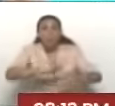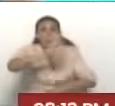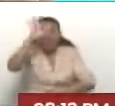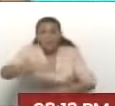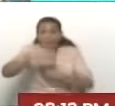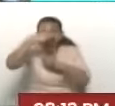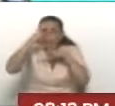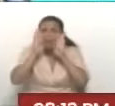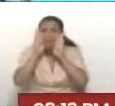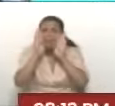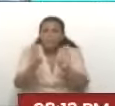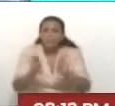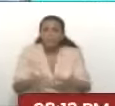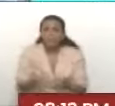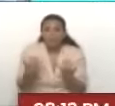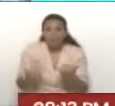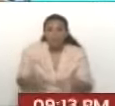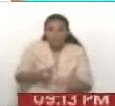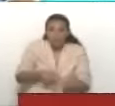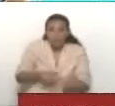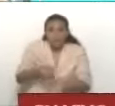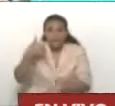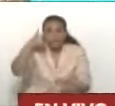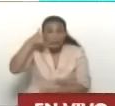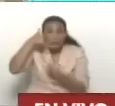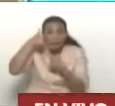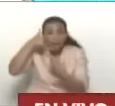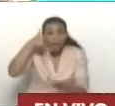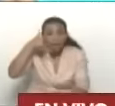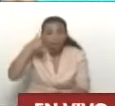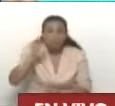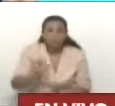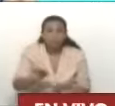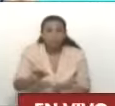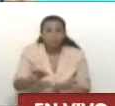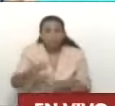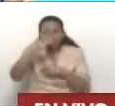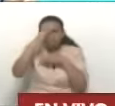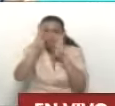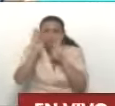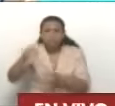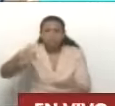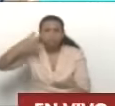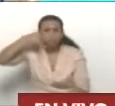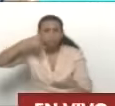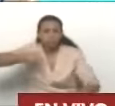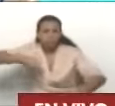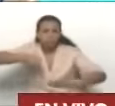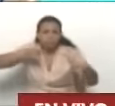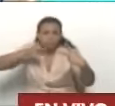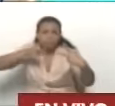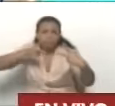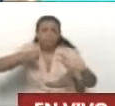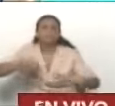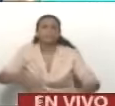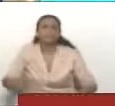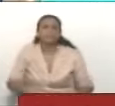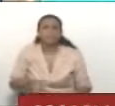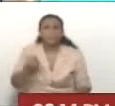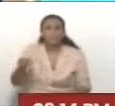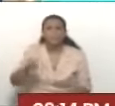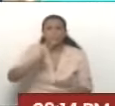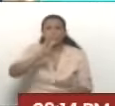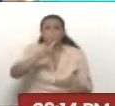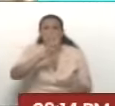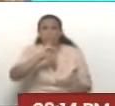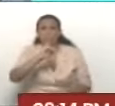95%. Ahí tenemos una llamada. Precisamente vamos a hacer una llamada a